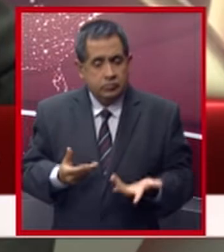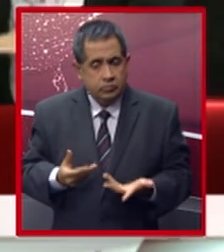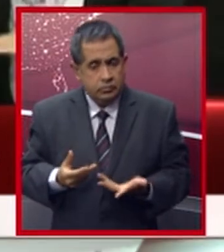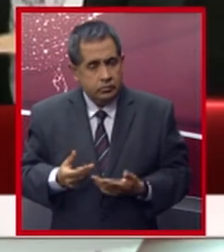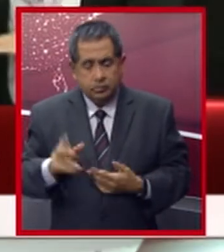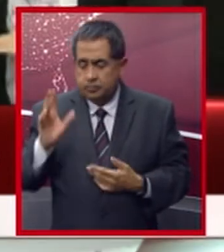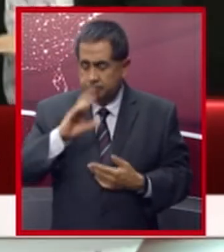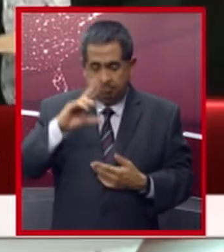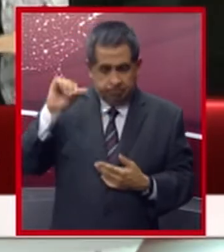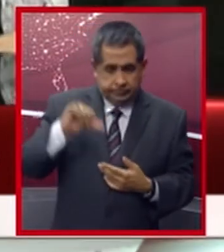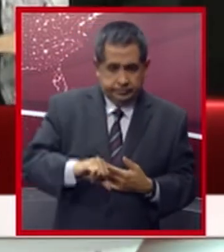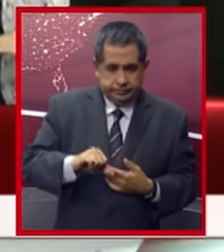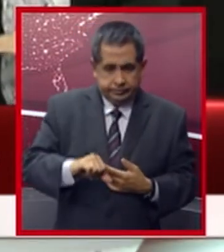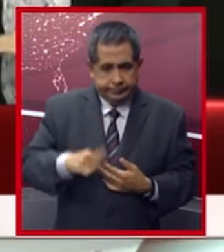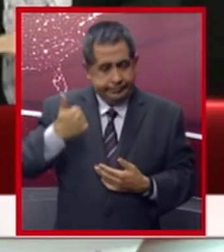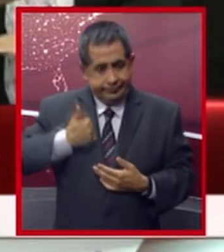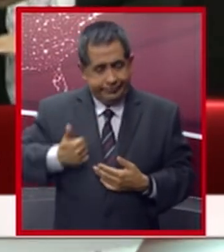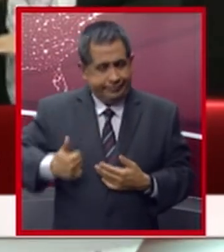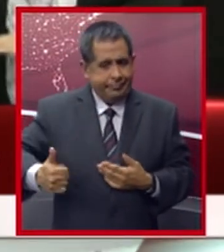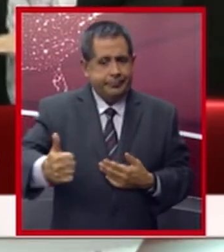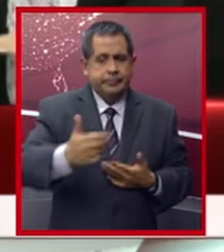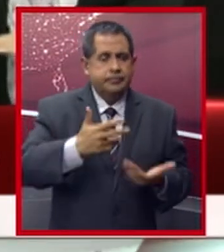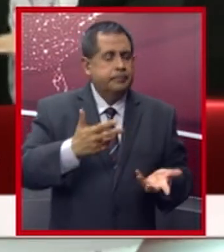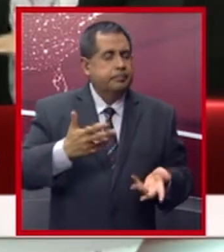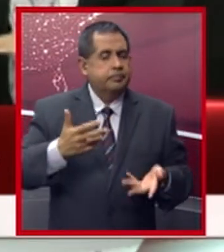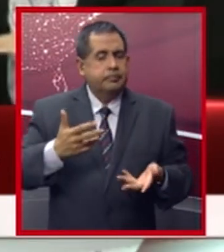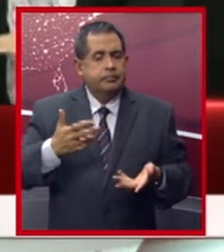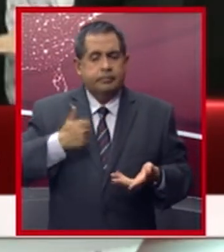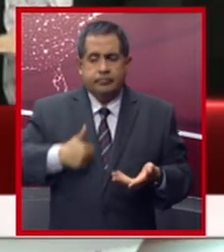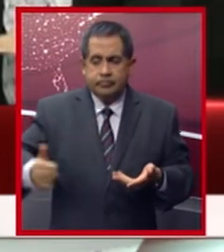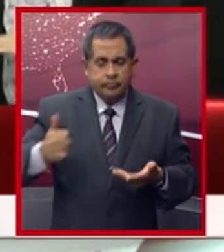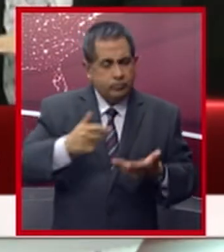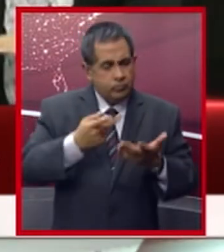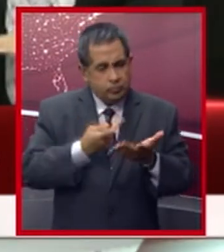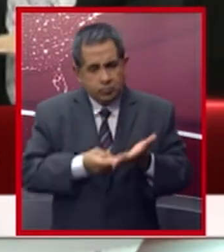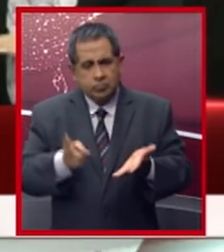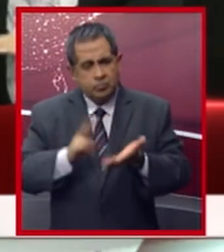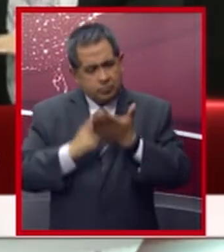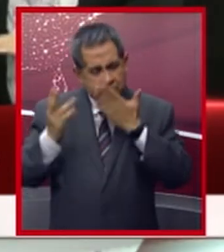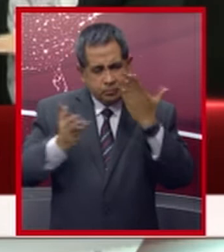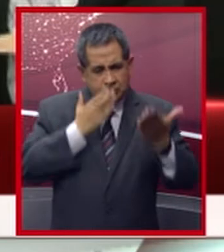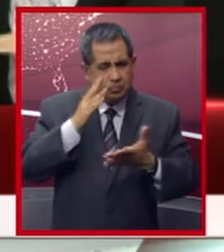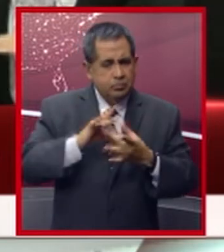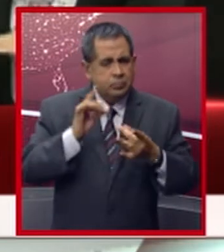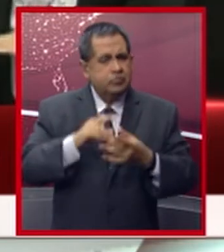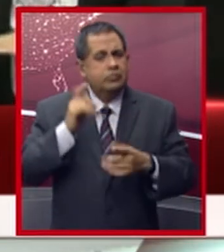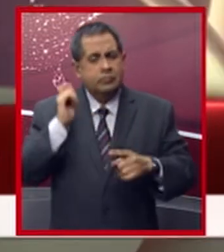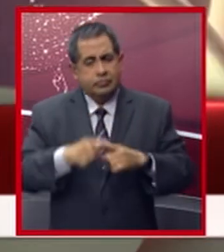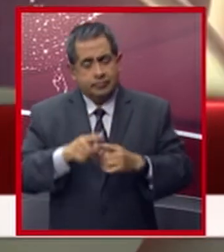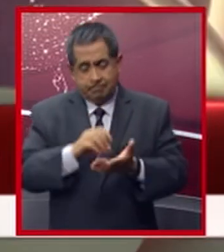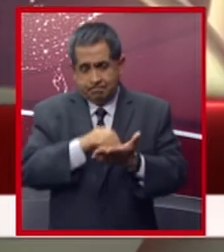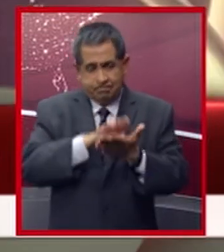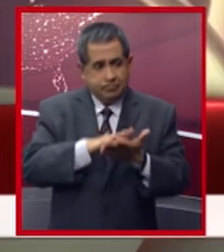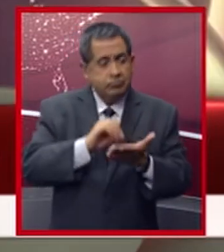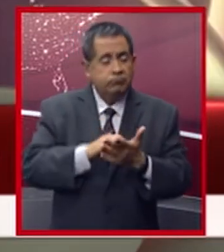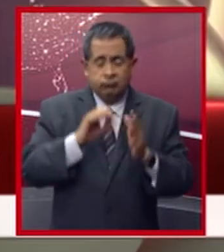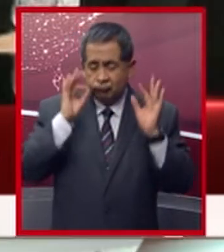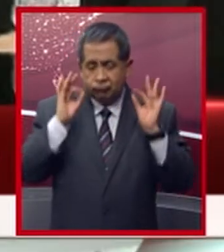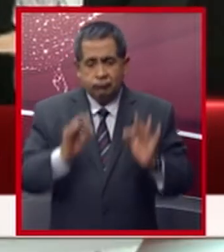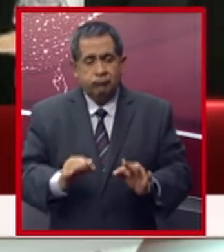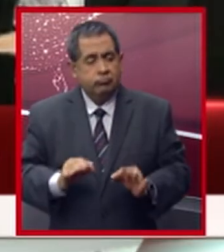Hoy, cada uno de las revalidaciones que se den existirán en un registro